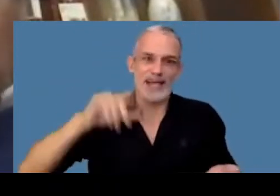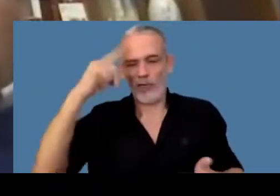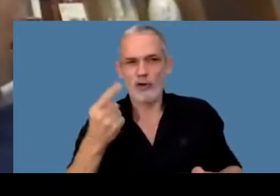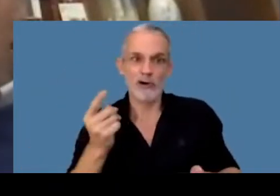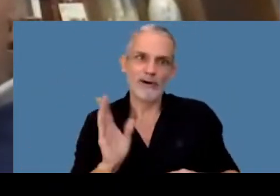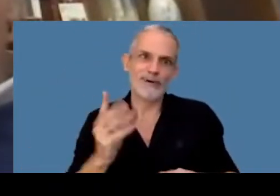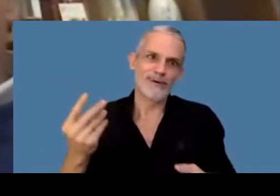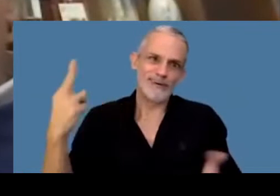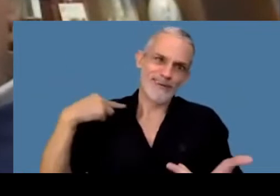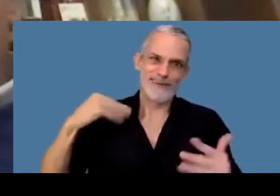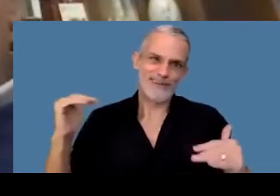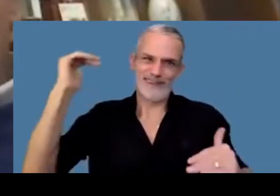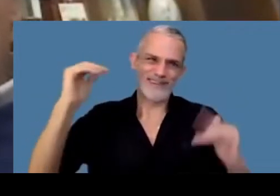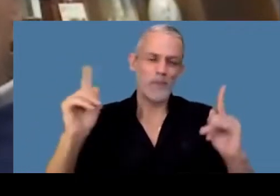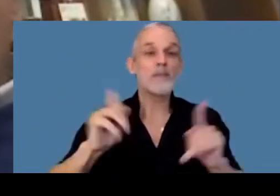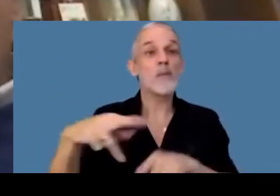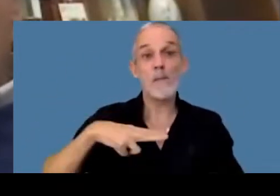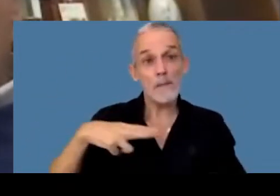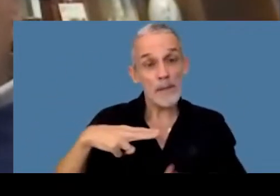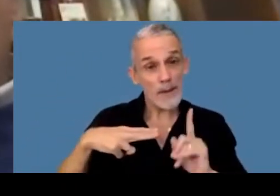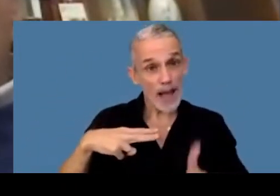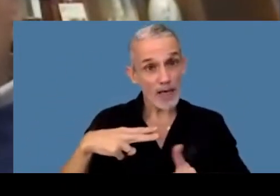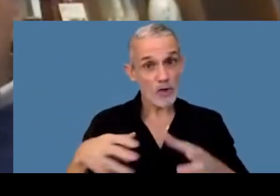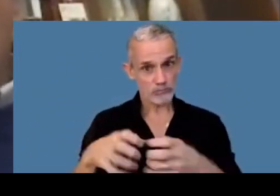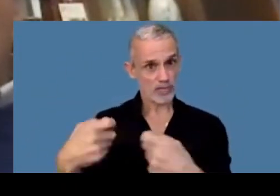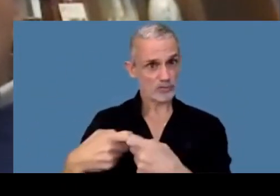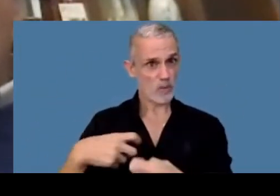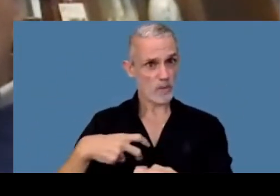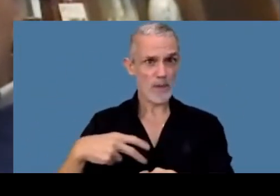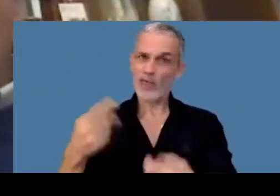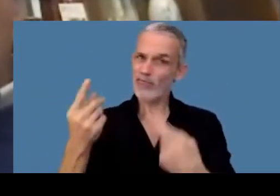el sector privado, muchas veces